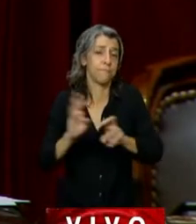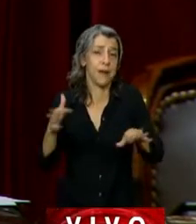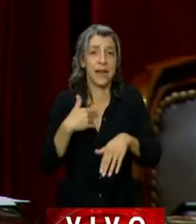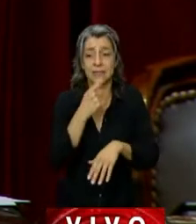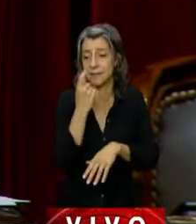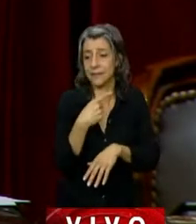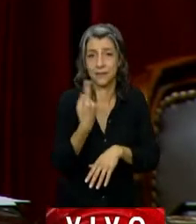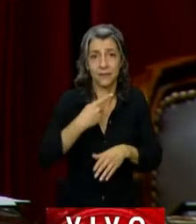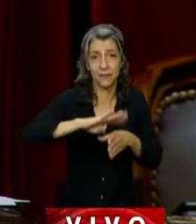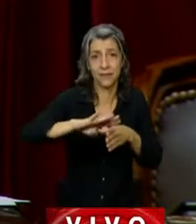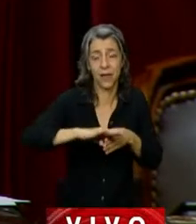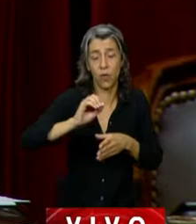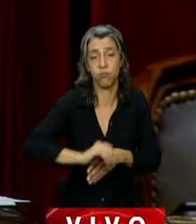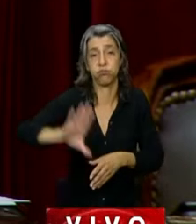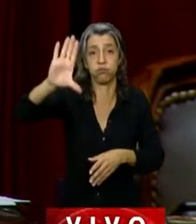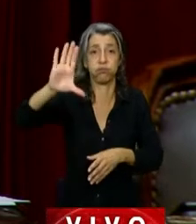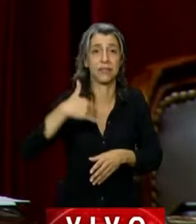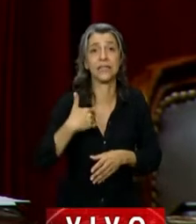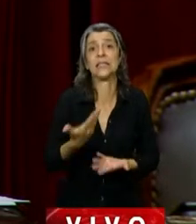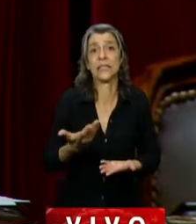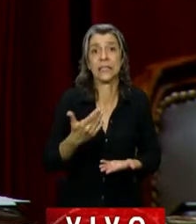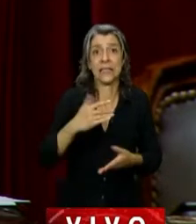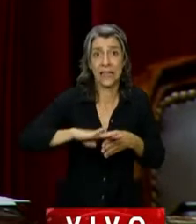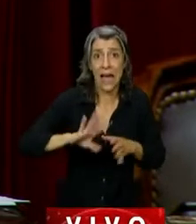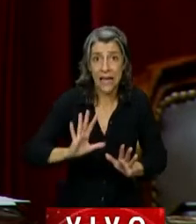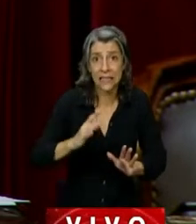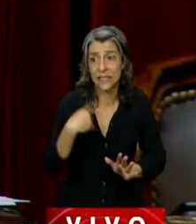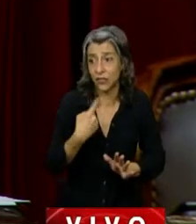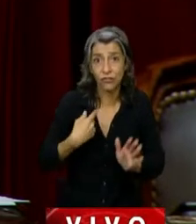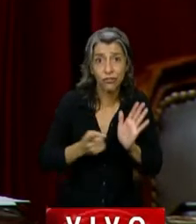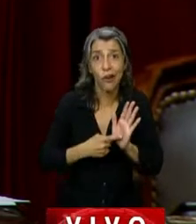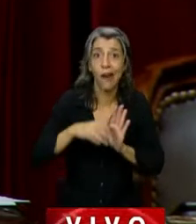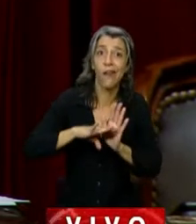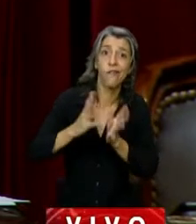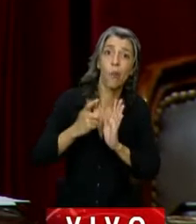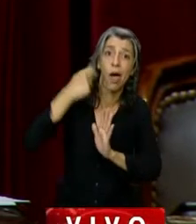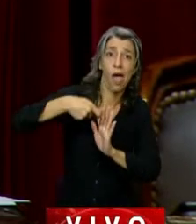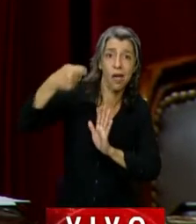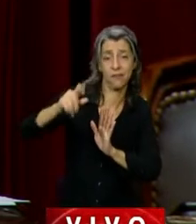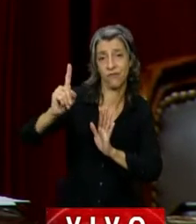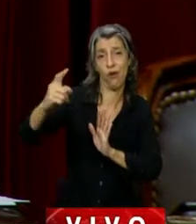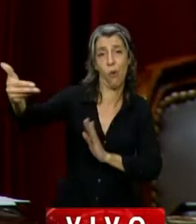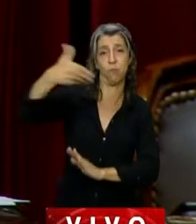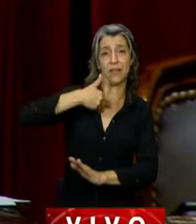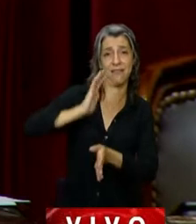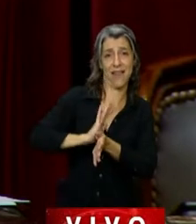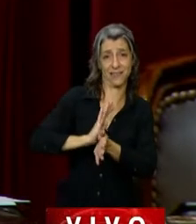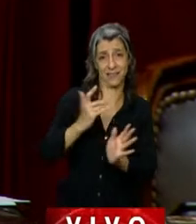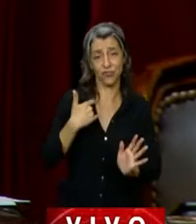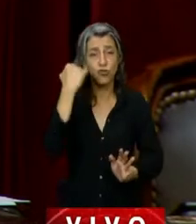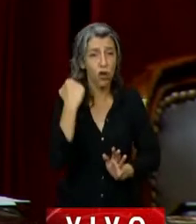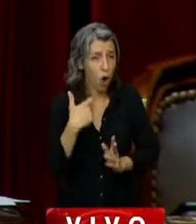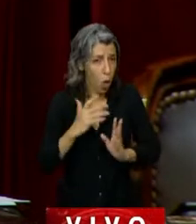banco. No vamos a poner nosotros las reglas de juego, las pone el banco. Yo no soy economista, claro que estoy hablando como quizás militante